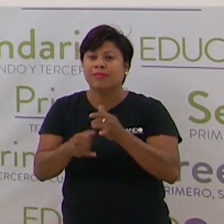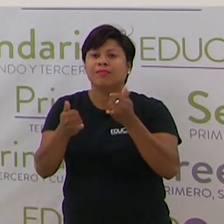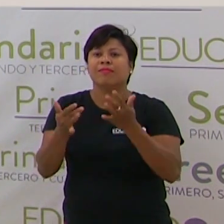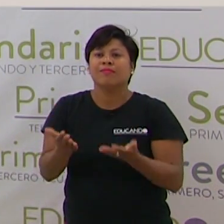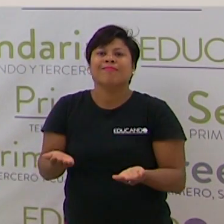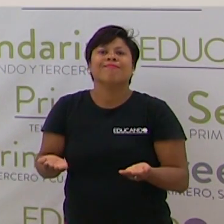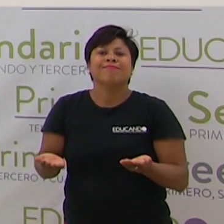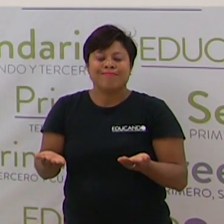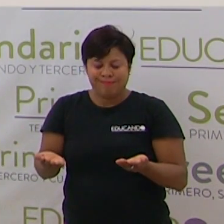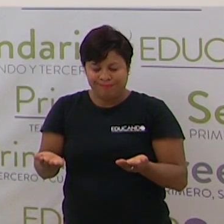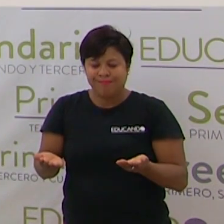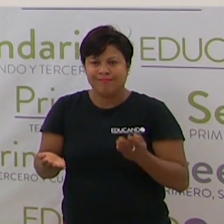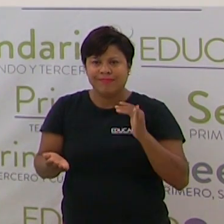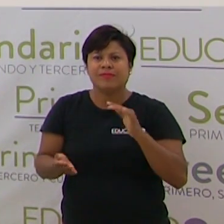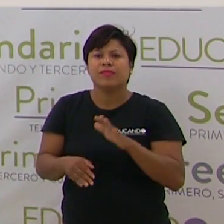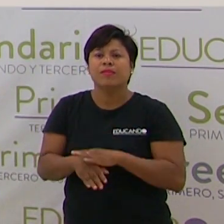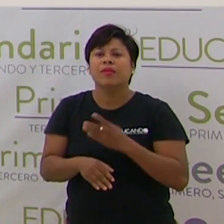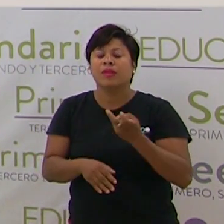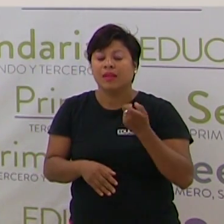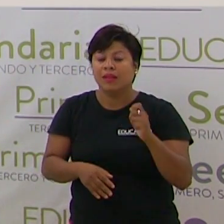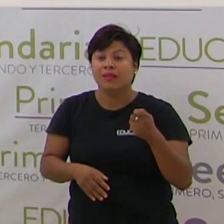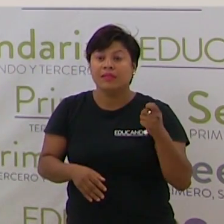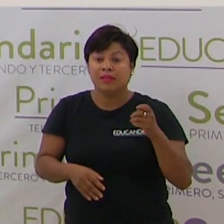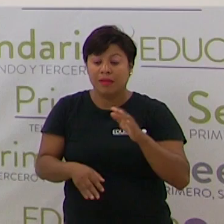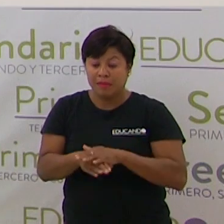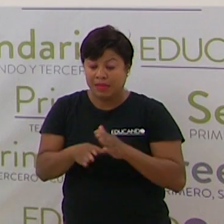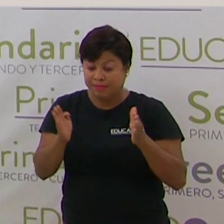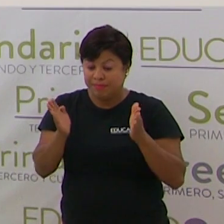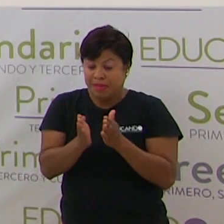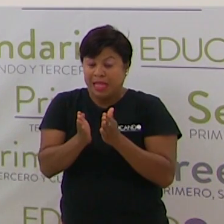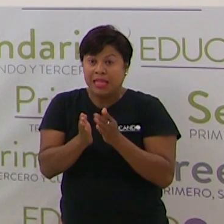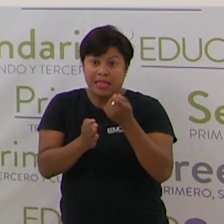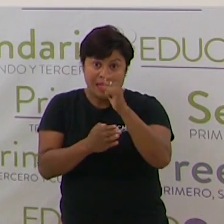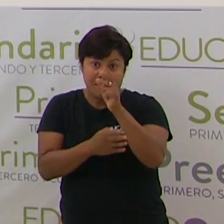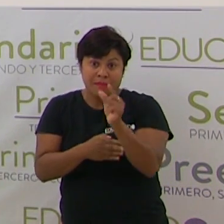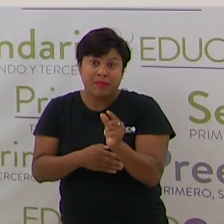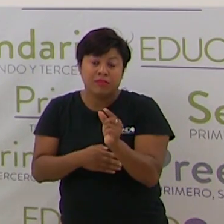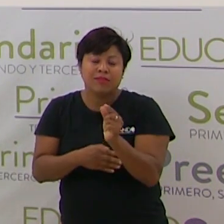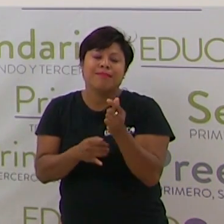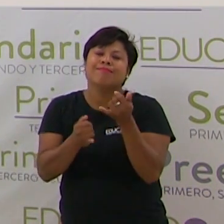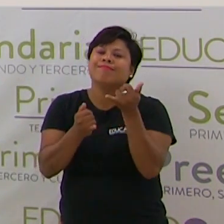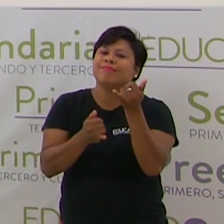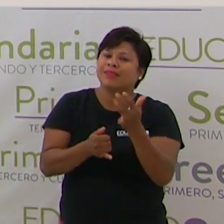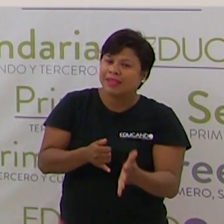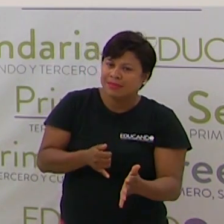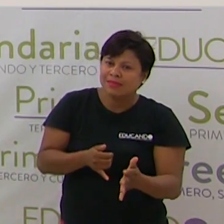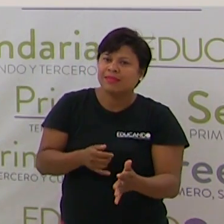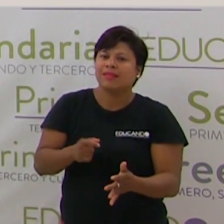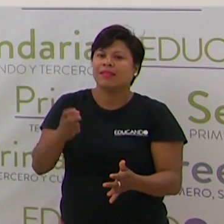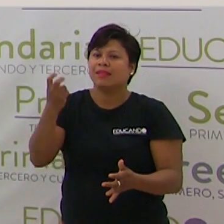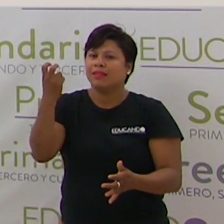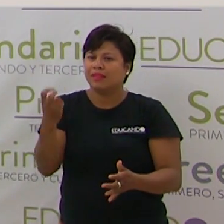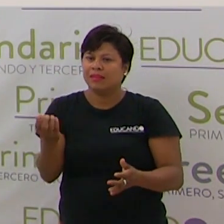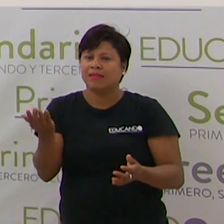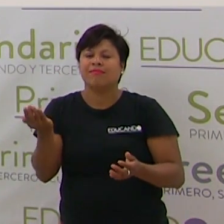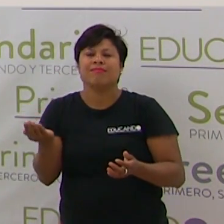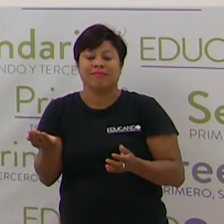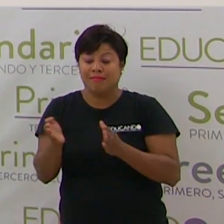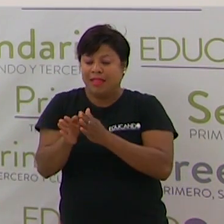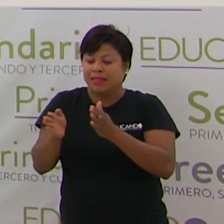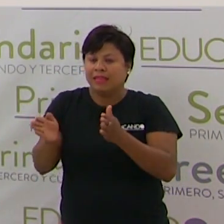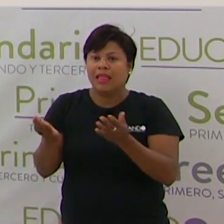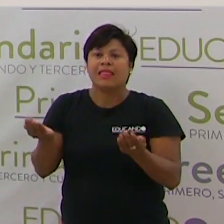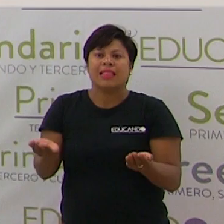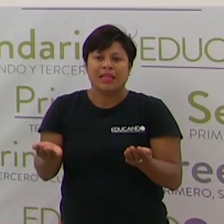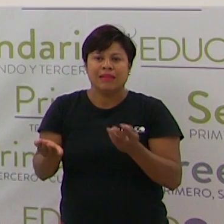influye. ¿Por qué? Porque aunque las llaves se vean más pequeñas, pesan más que este que se ve más grande. Y